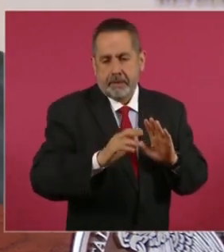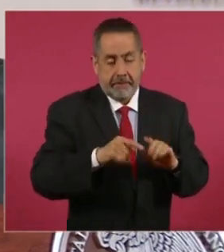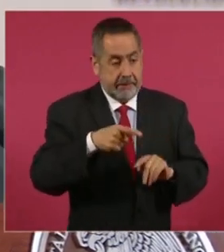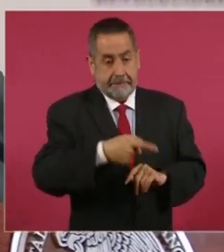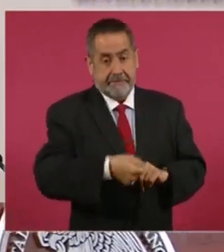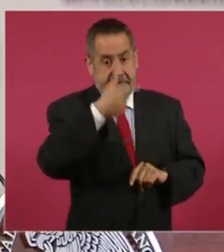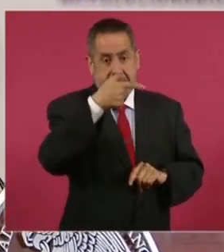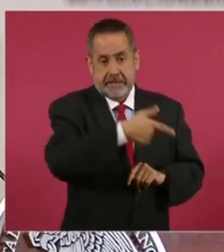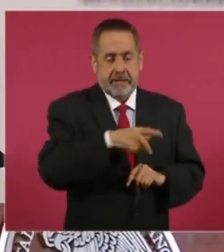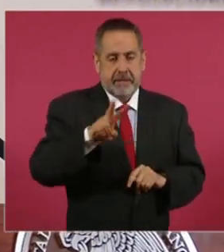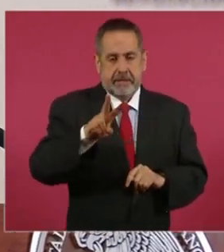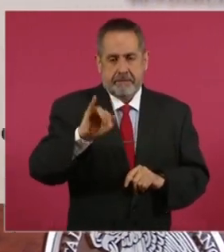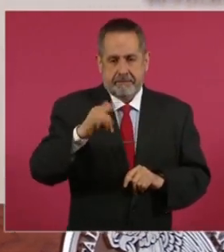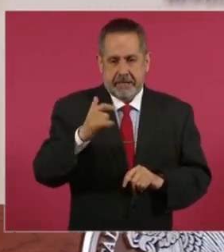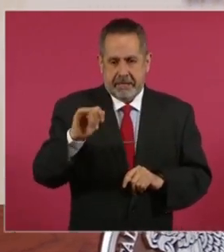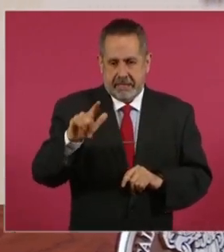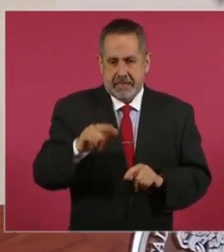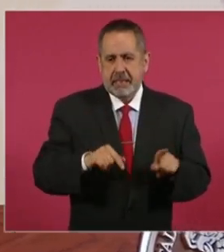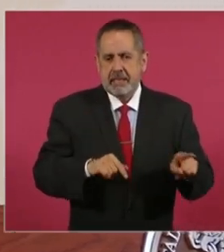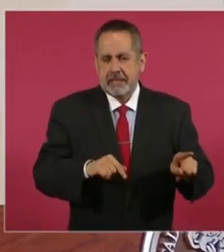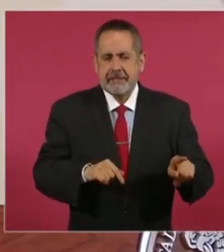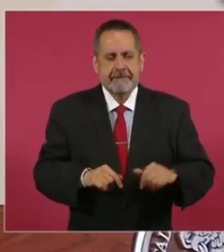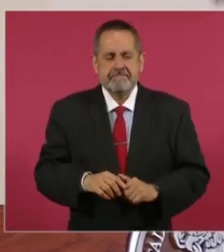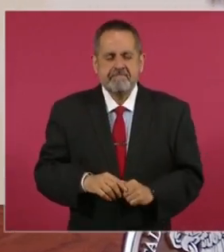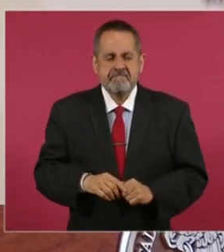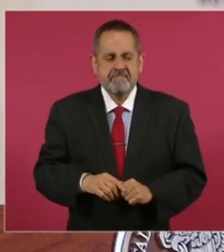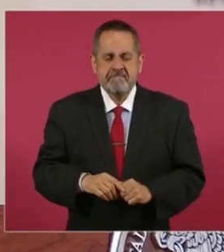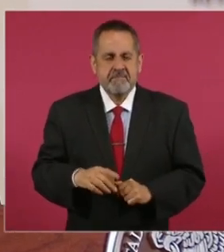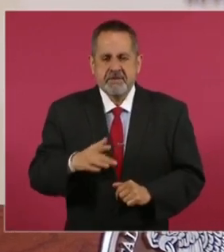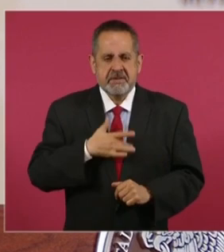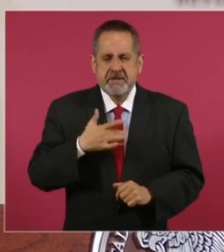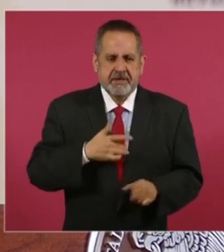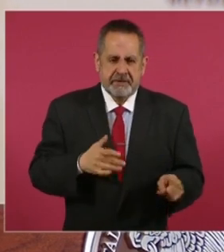Pero yo no siento que él,